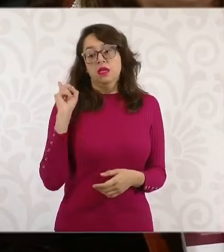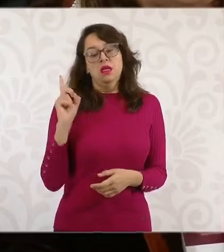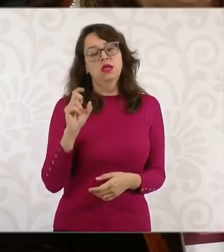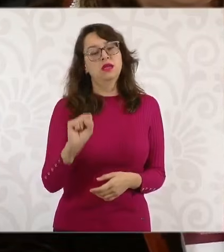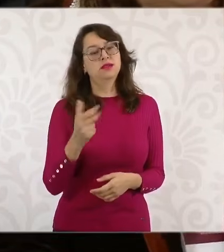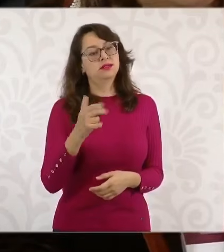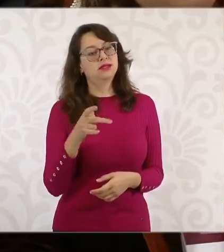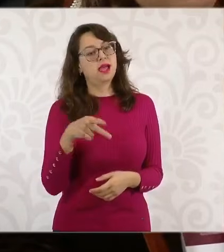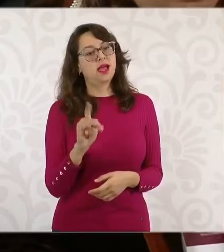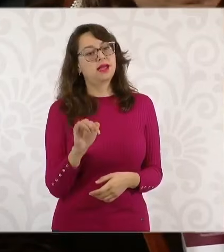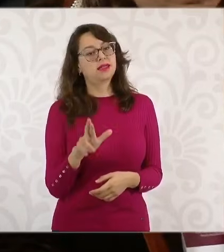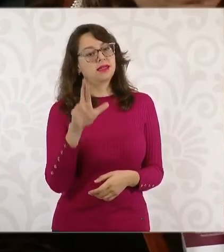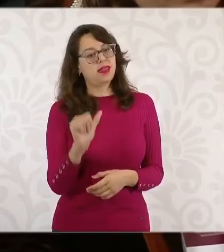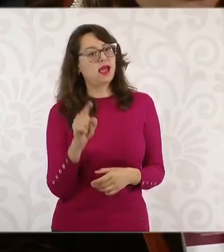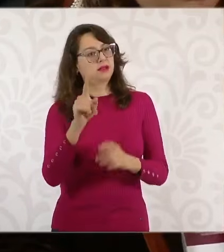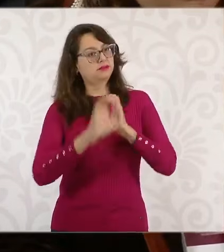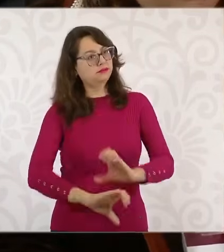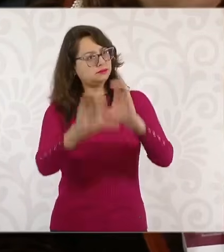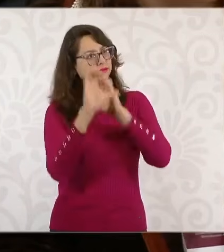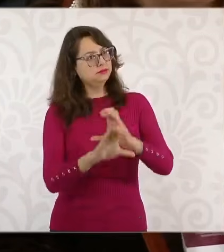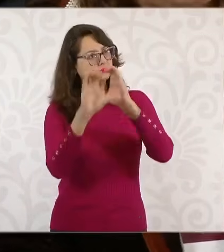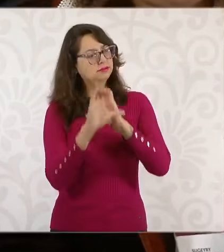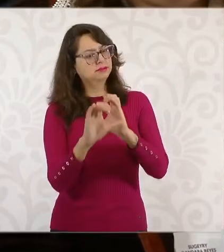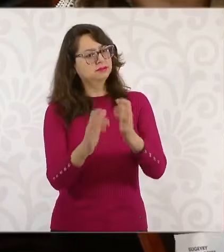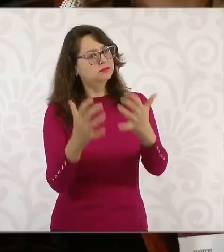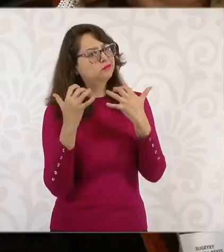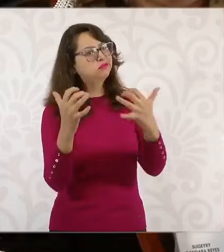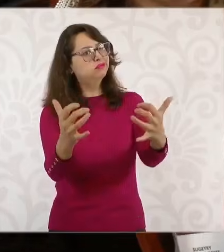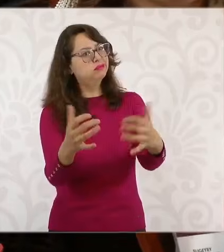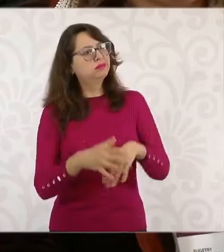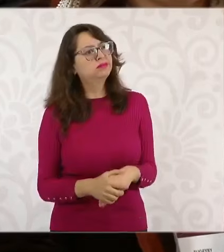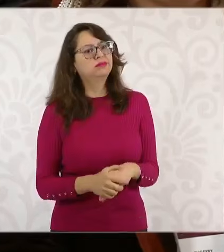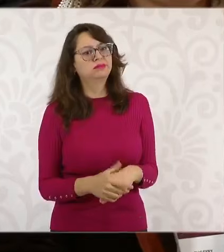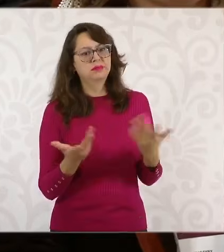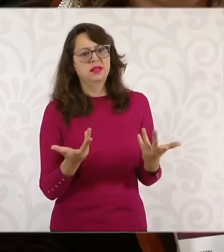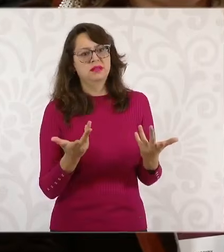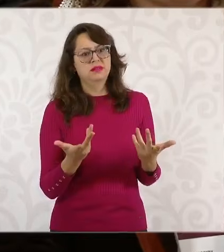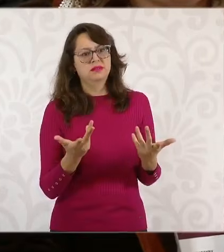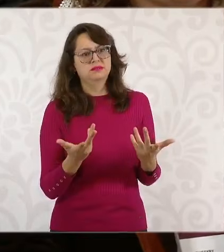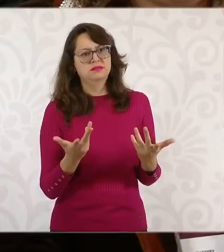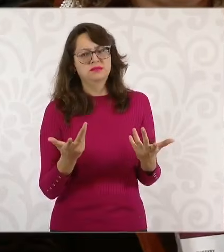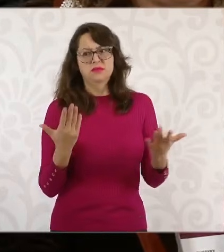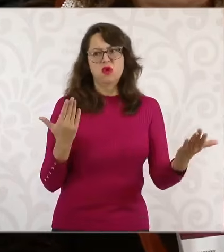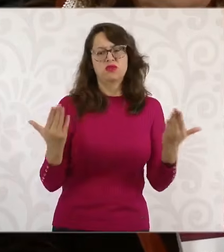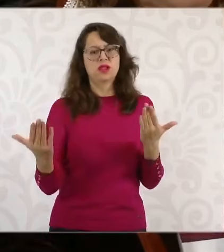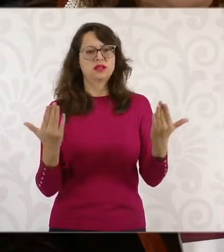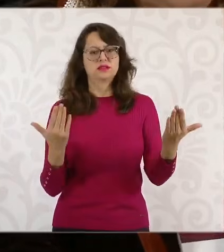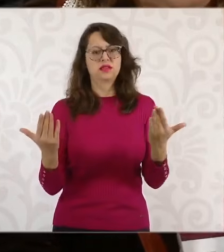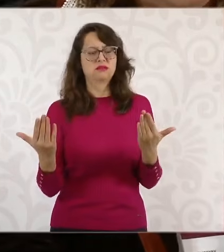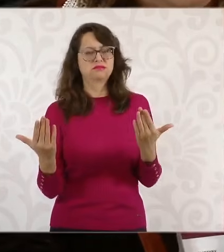me gustaría que se pudiera expandir al respecto de lo que se percibe como una especie de campaña de miedo. Igual leo